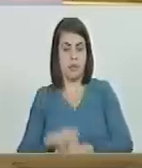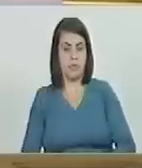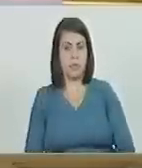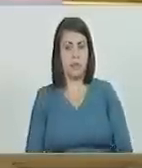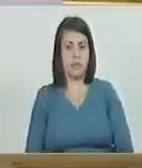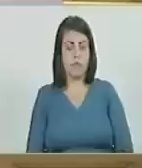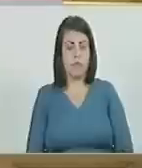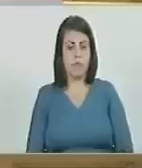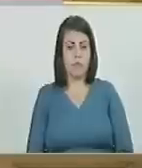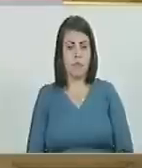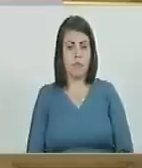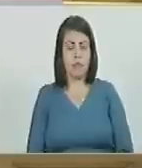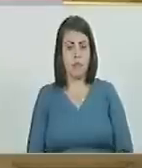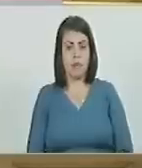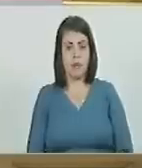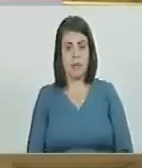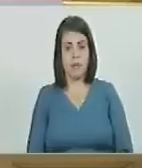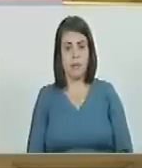1999. Eso